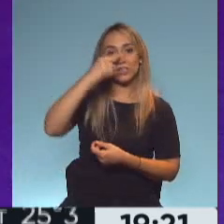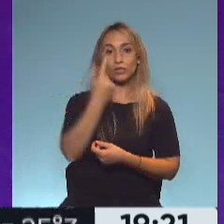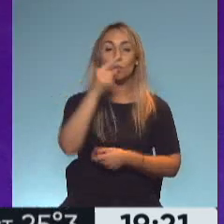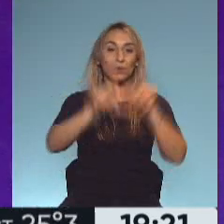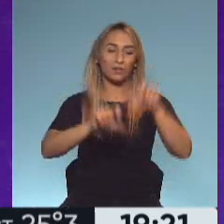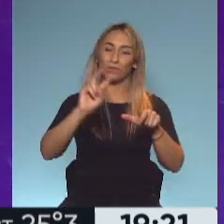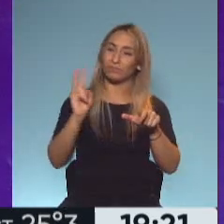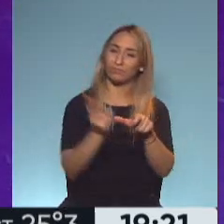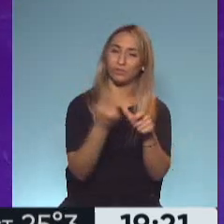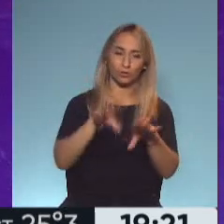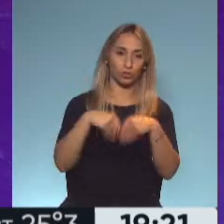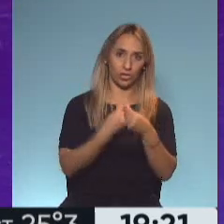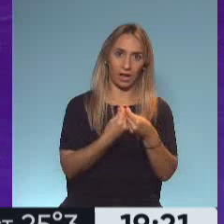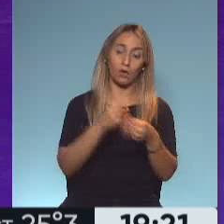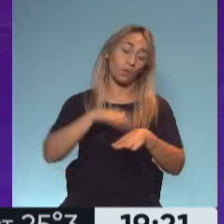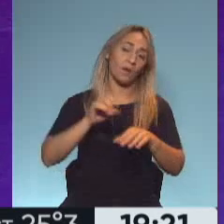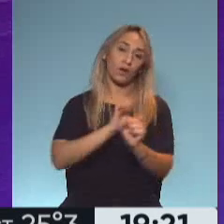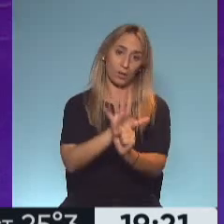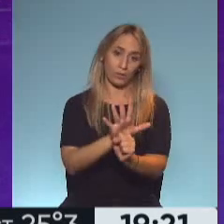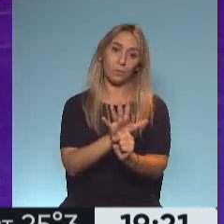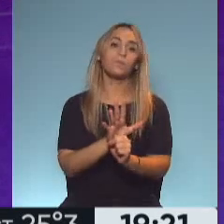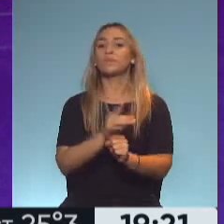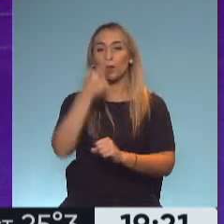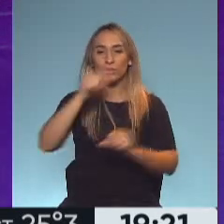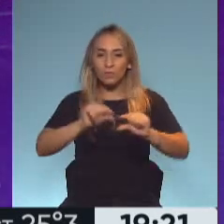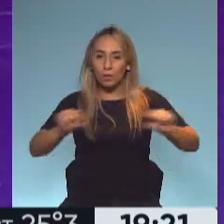56.471 muertos por COVID-19. Para cerrar esta placa,